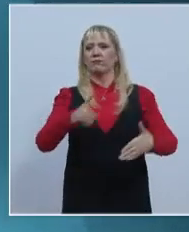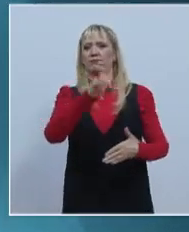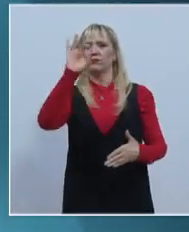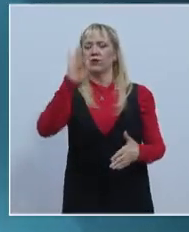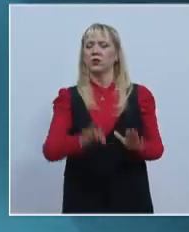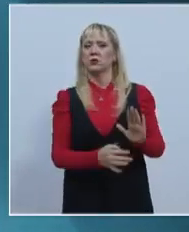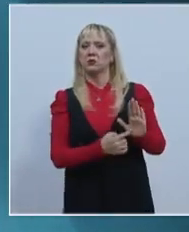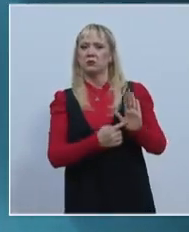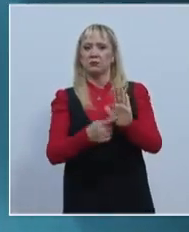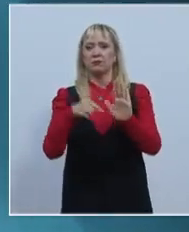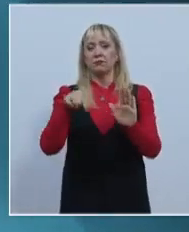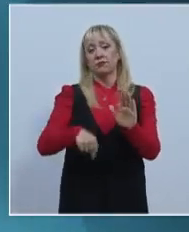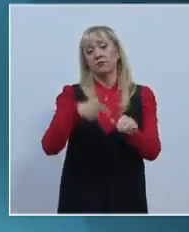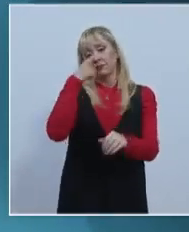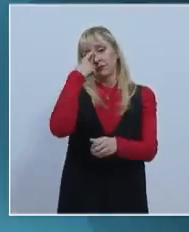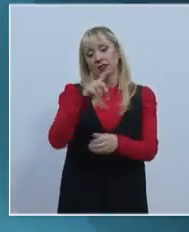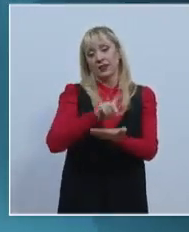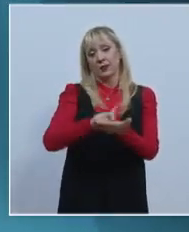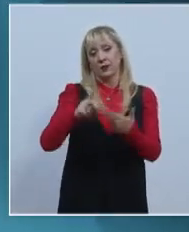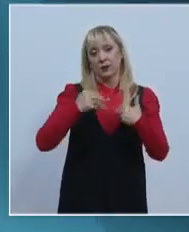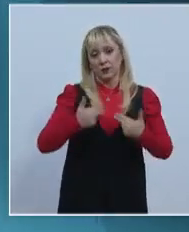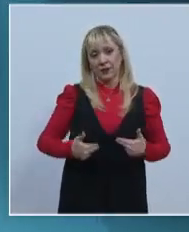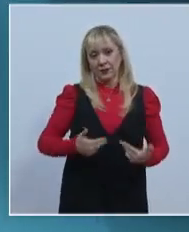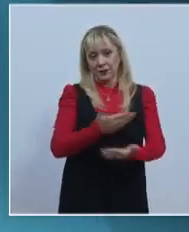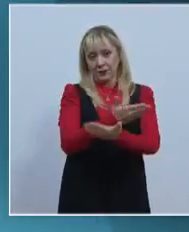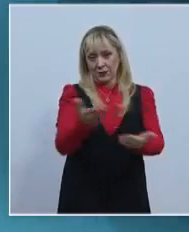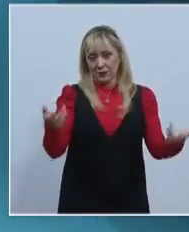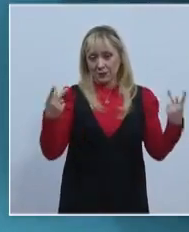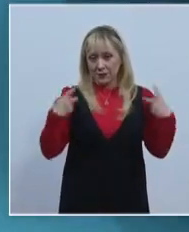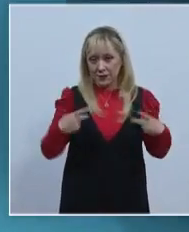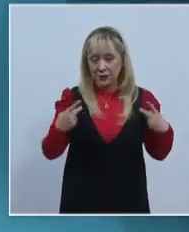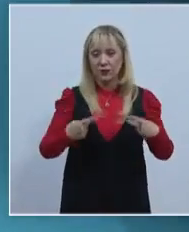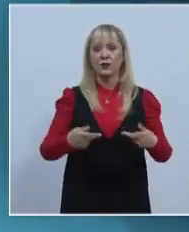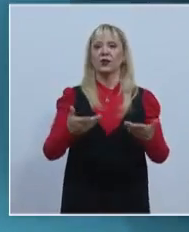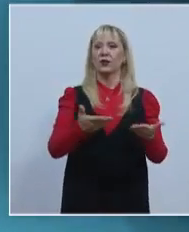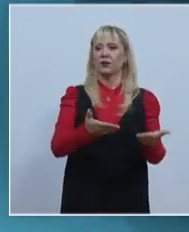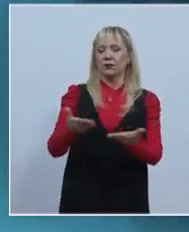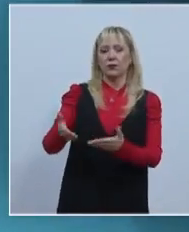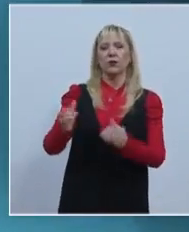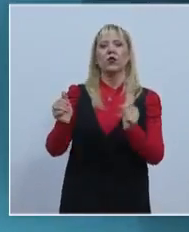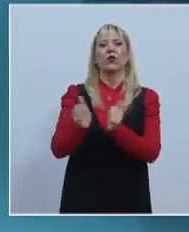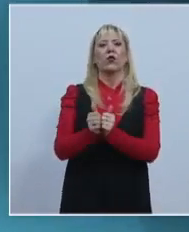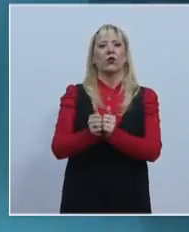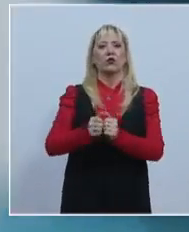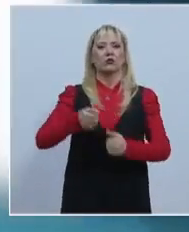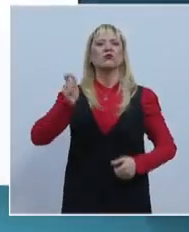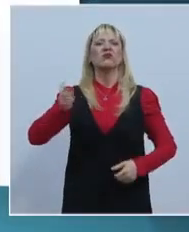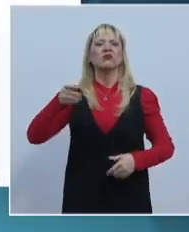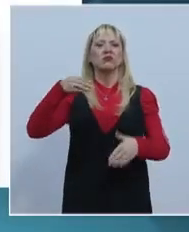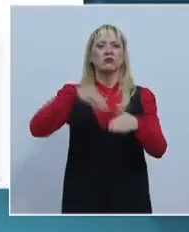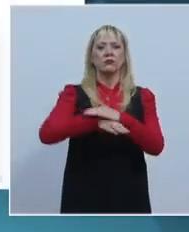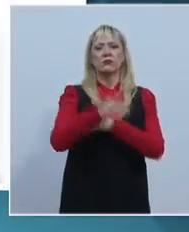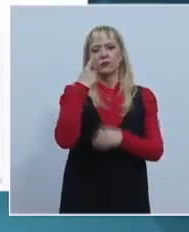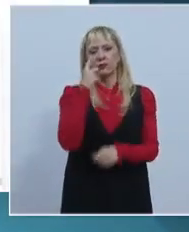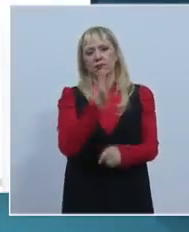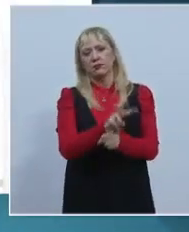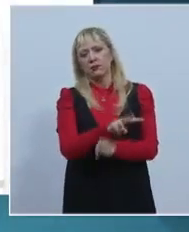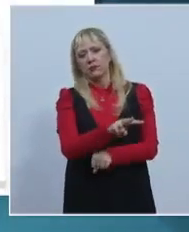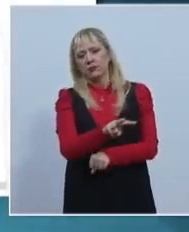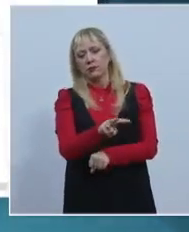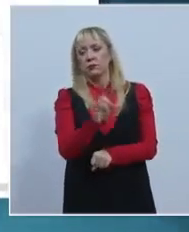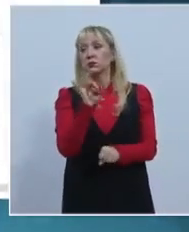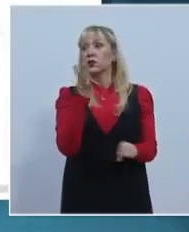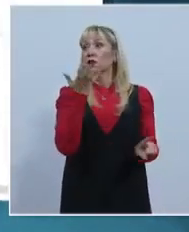Judicial que salvaguarda los derechos humanos y garantiza el acceso a la justicia a través de juzgados y tribunales que resuelven con